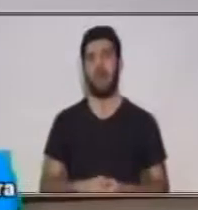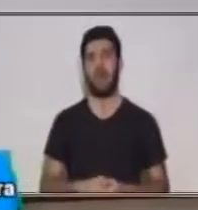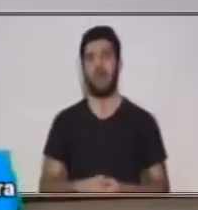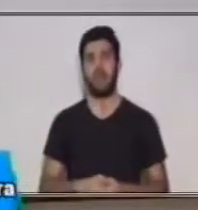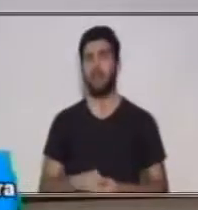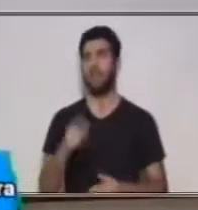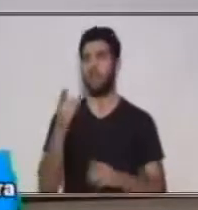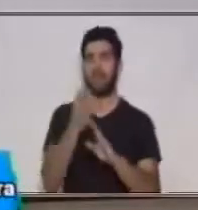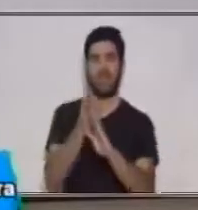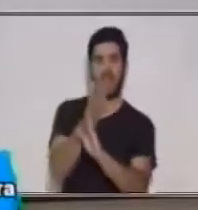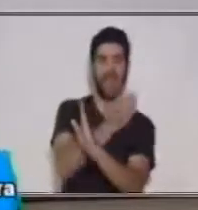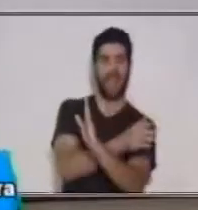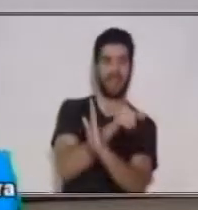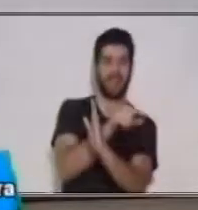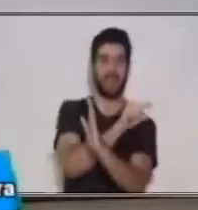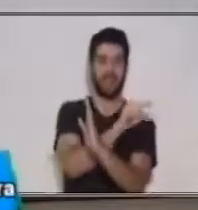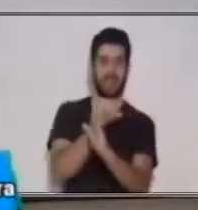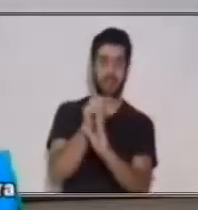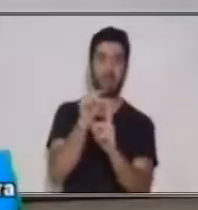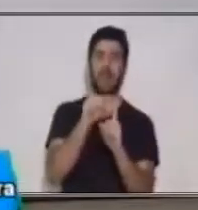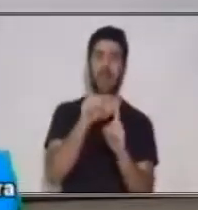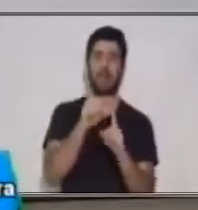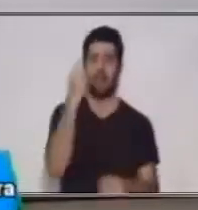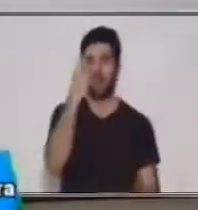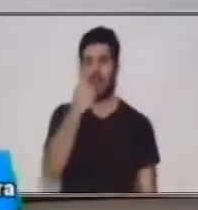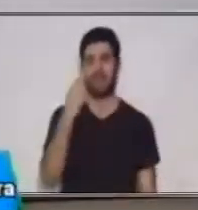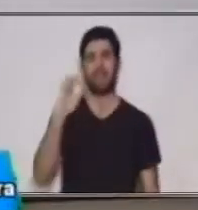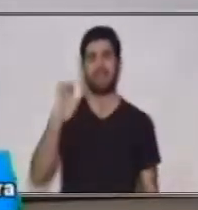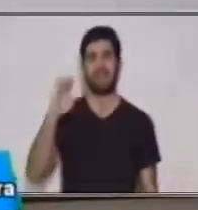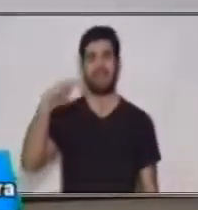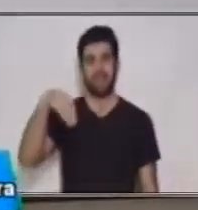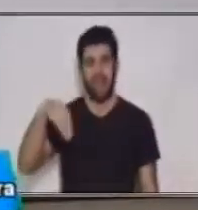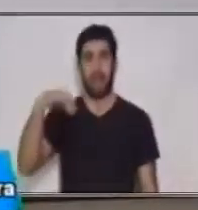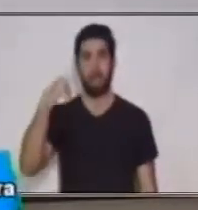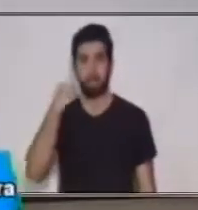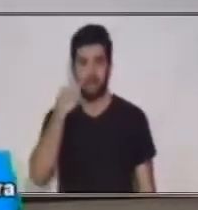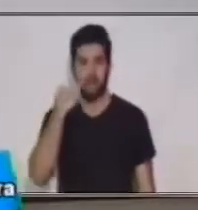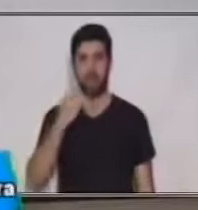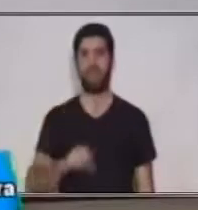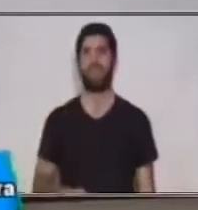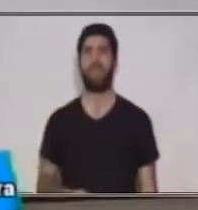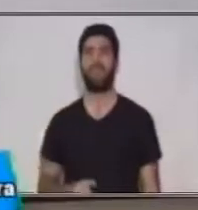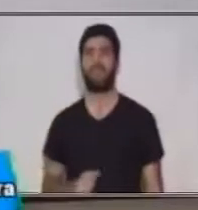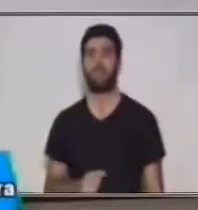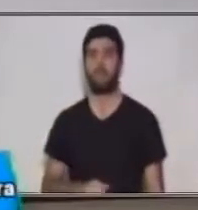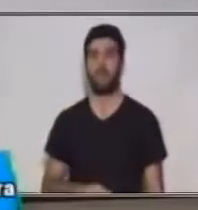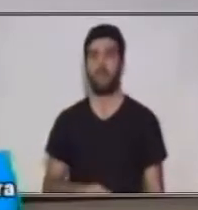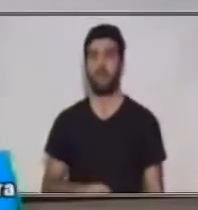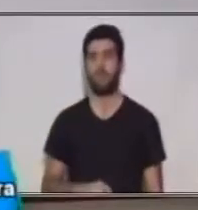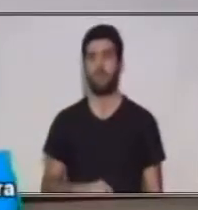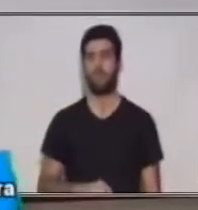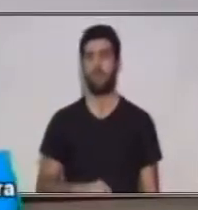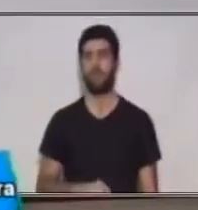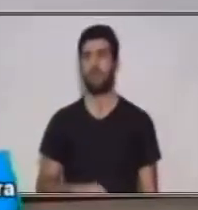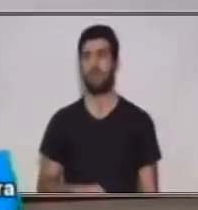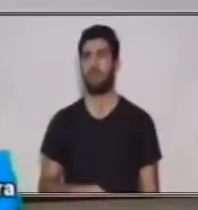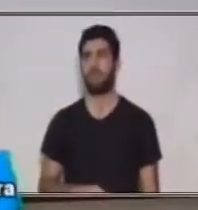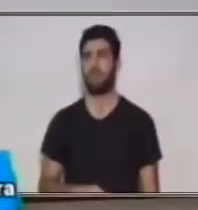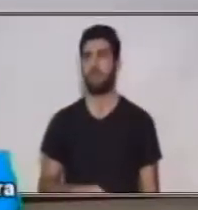puse antes a la palabra? La palabra semicírculo. O lo que está de moda,